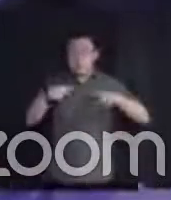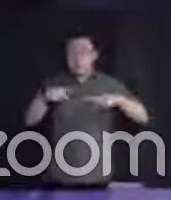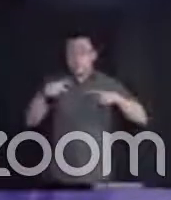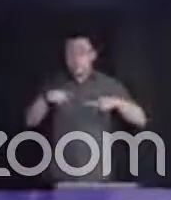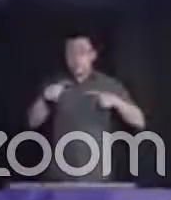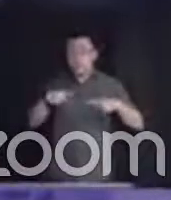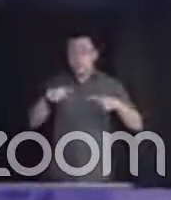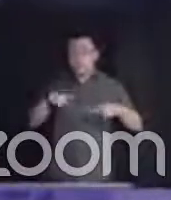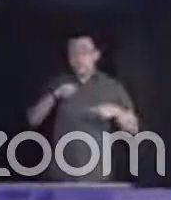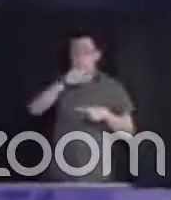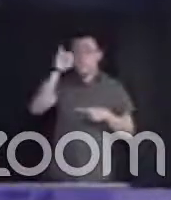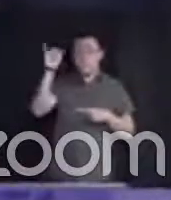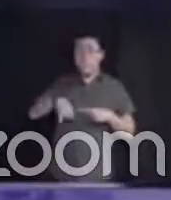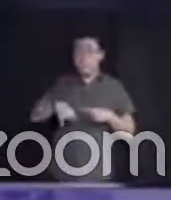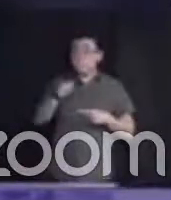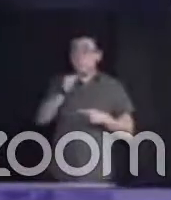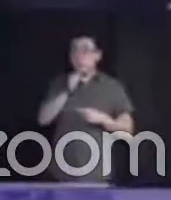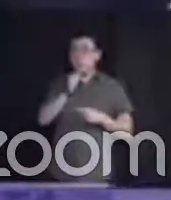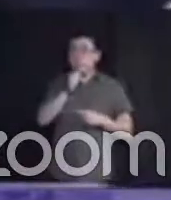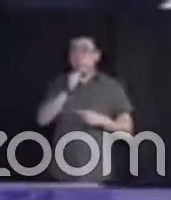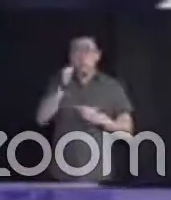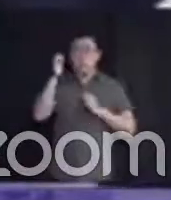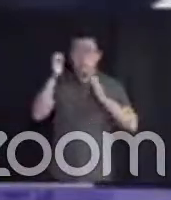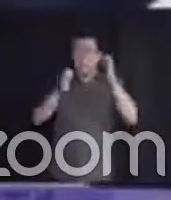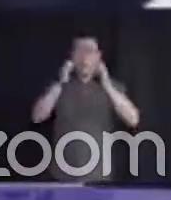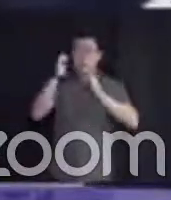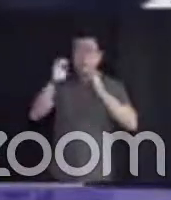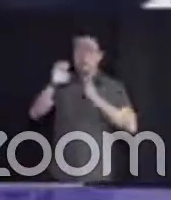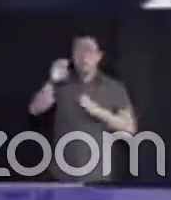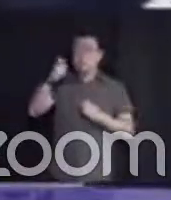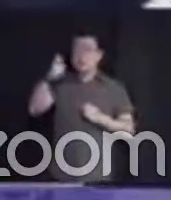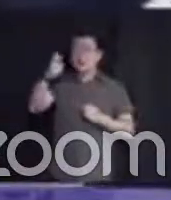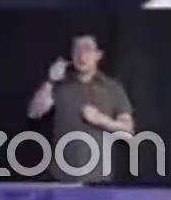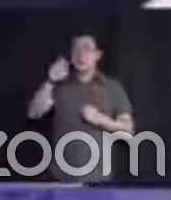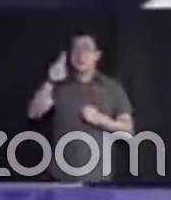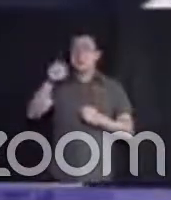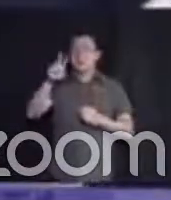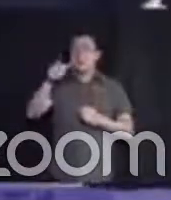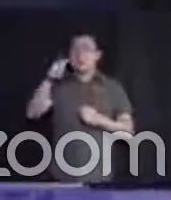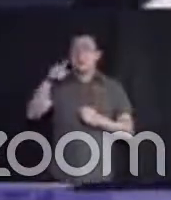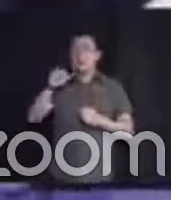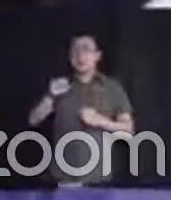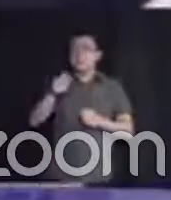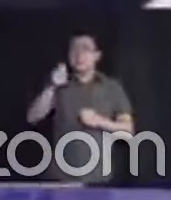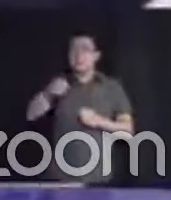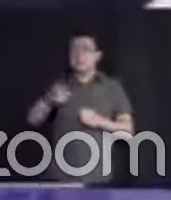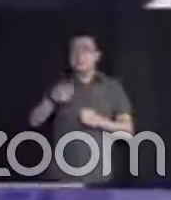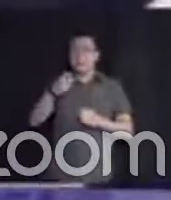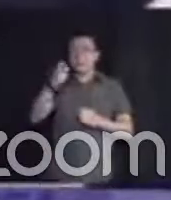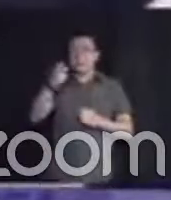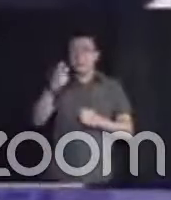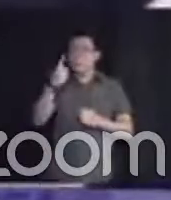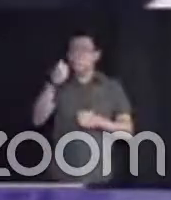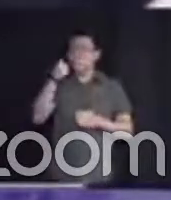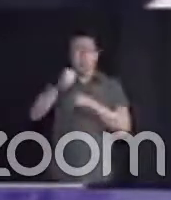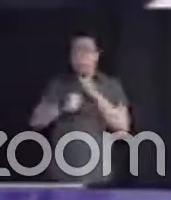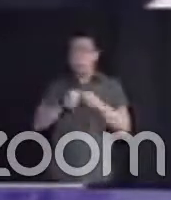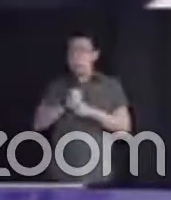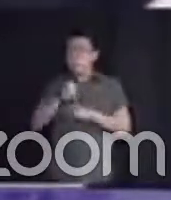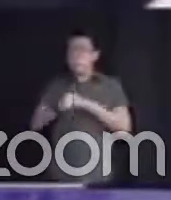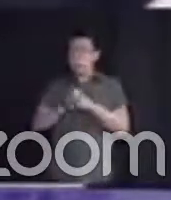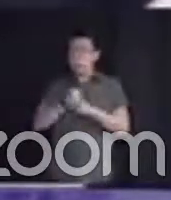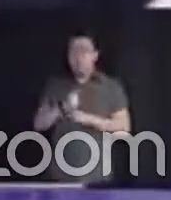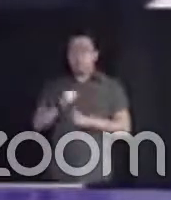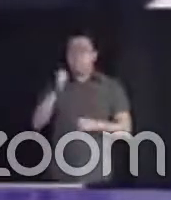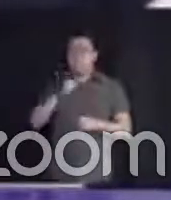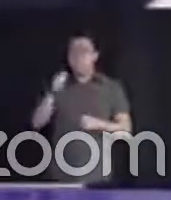una Extravaganas, es el evento más importante, la serie de eventos más importantes del año de la compañía. Es